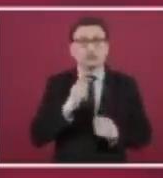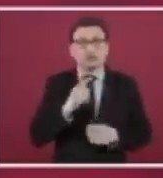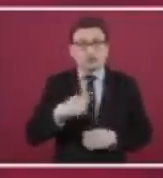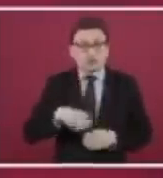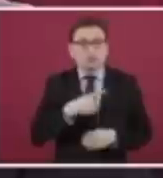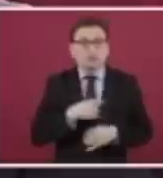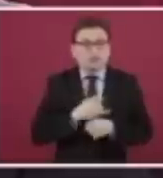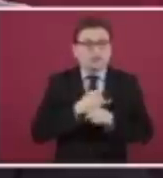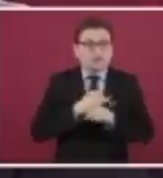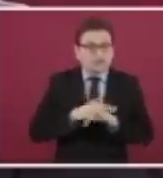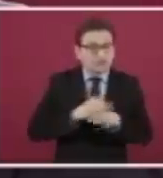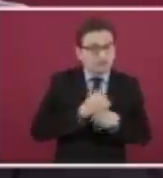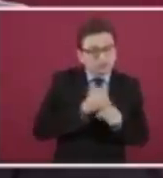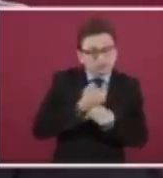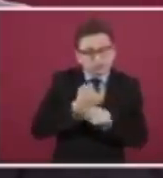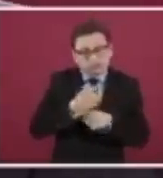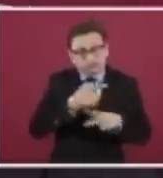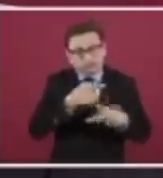datos.